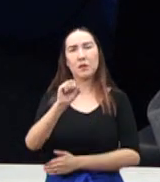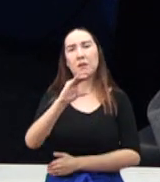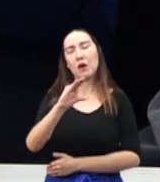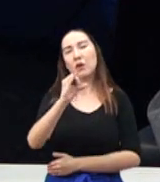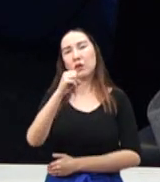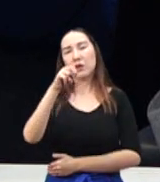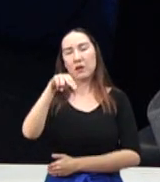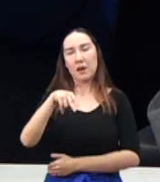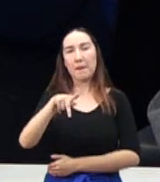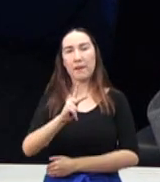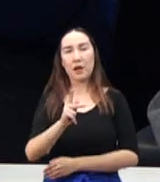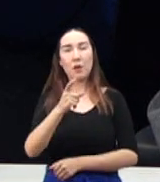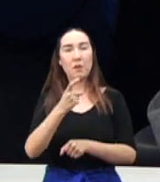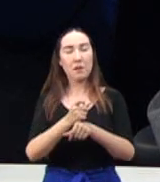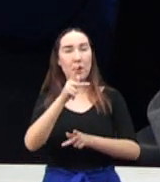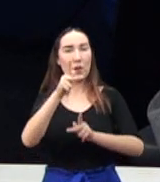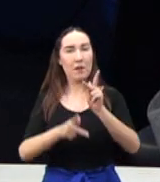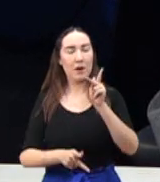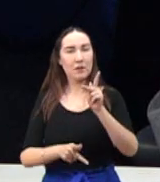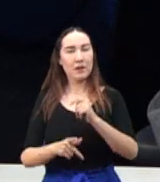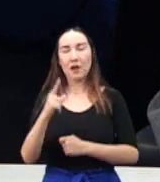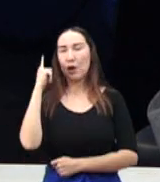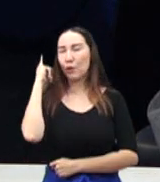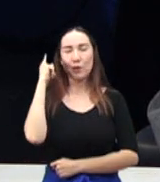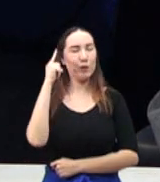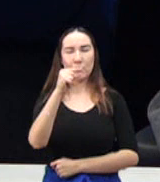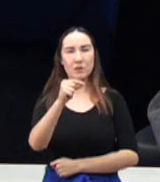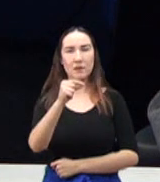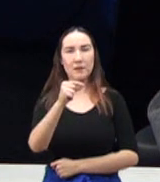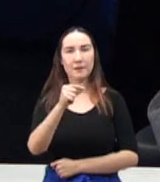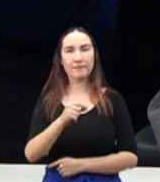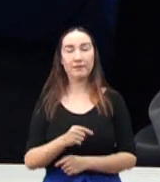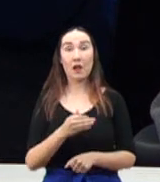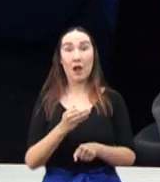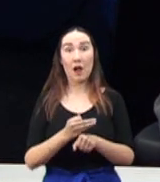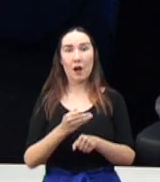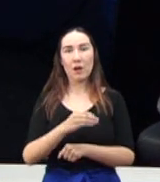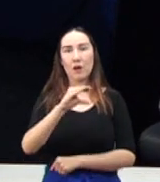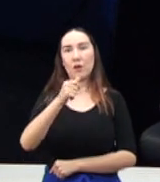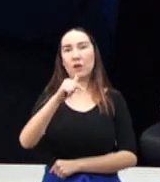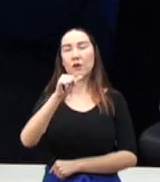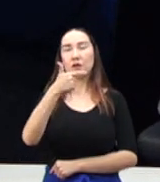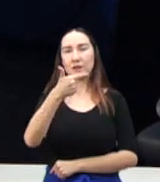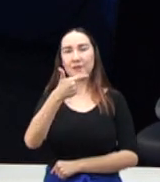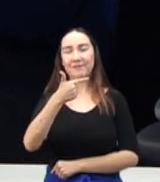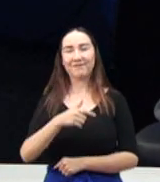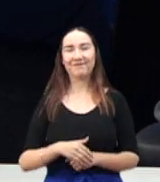Corte, pero después de esta pausa. Usted no se vaya, amable auditorio. Está viendo Código 7.